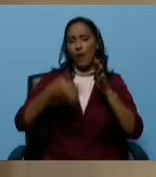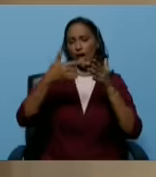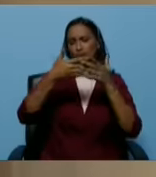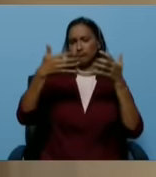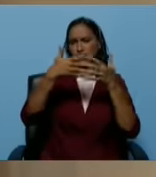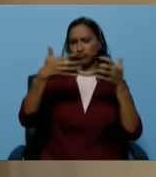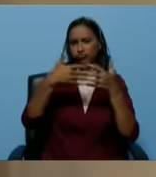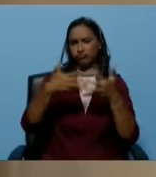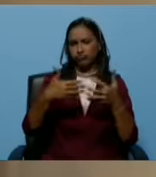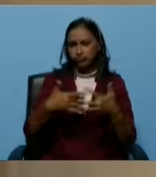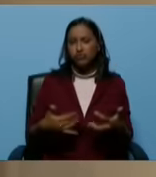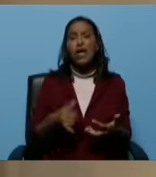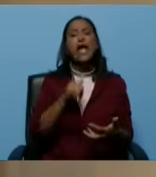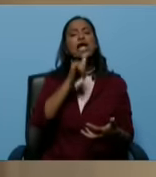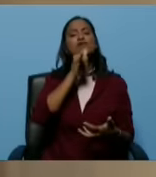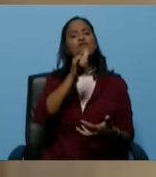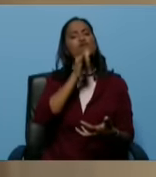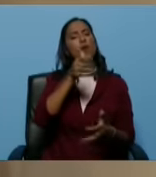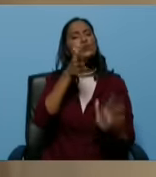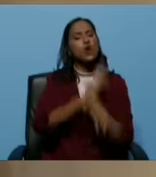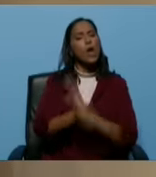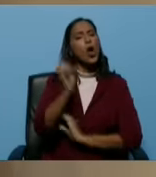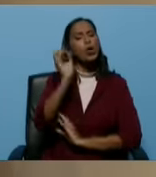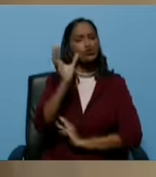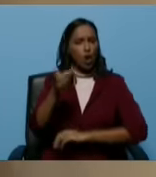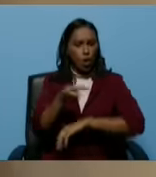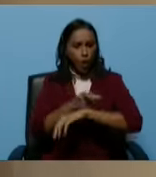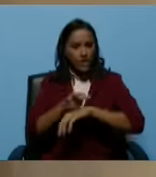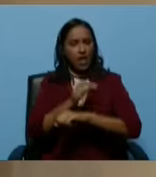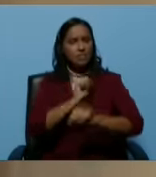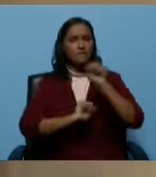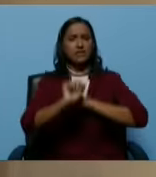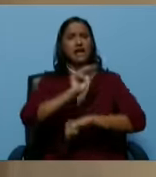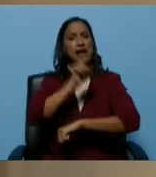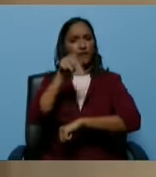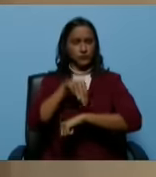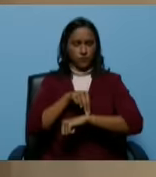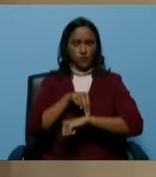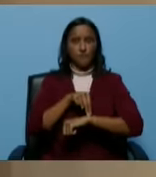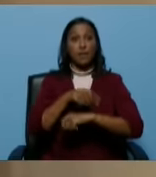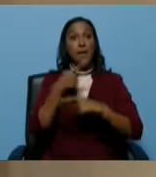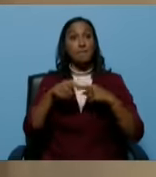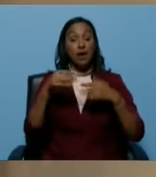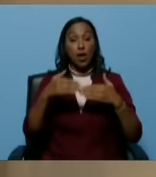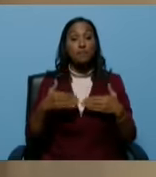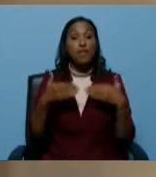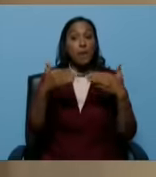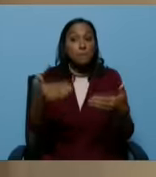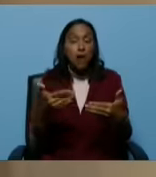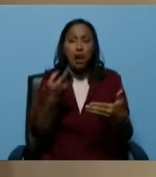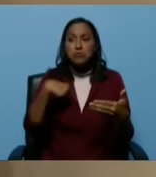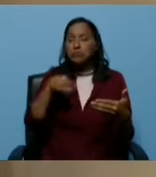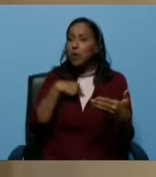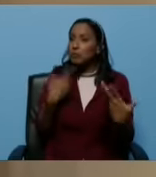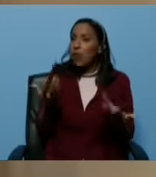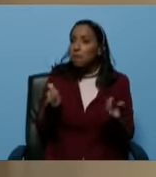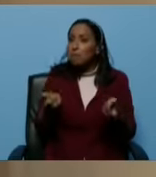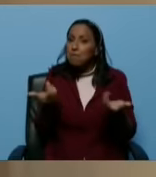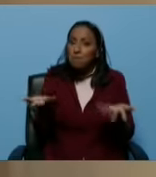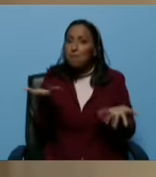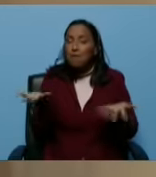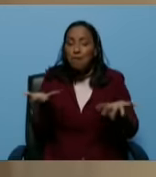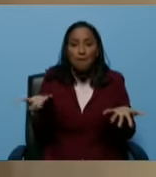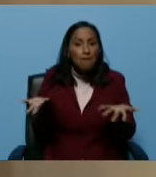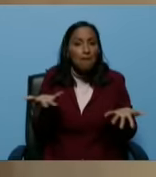ante los consejos de Estado y de Defensa de la Nación. Bueno, después de eso, bueno, nos quedamos con la inquietud de qué reacciones